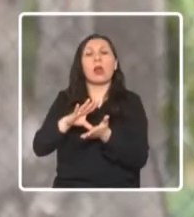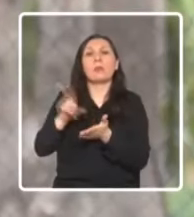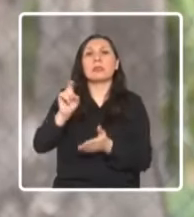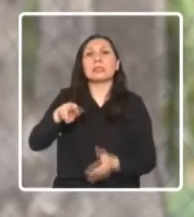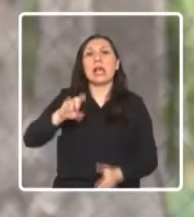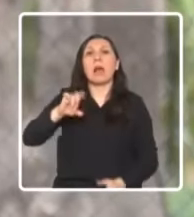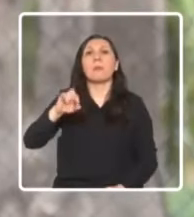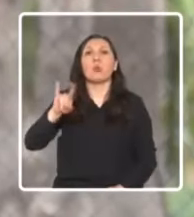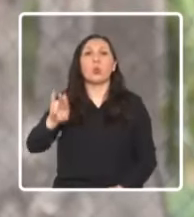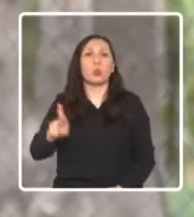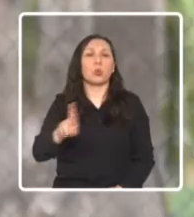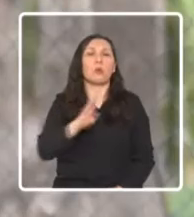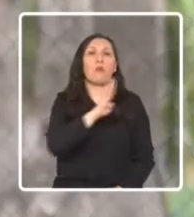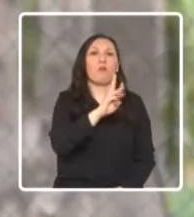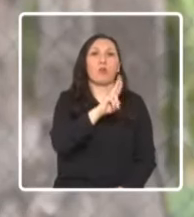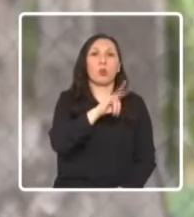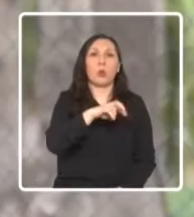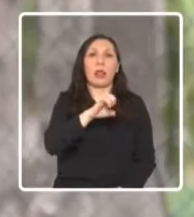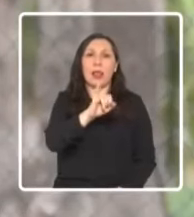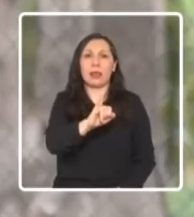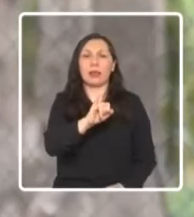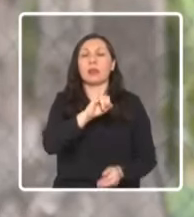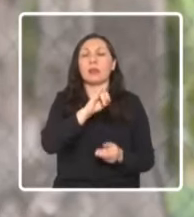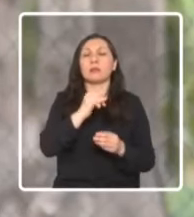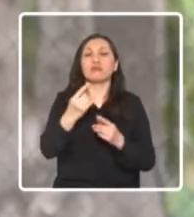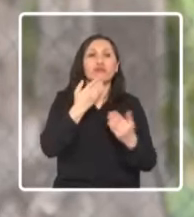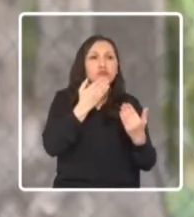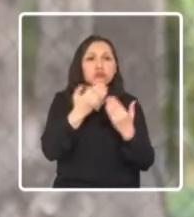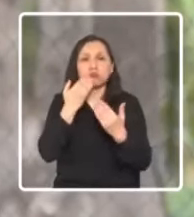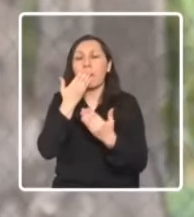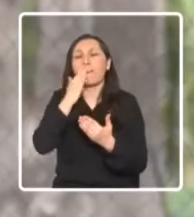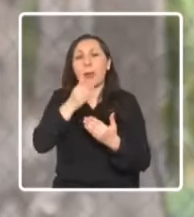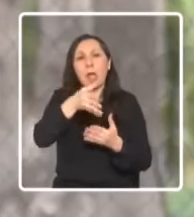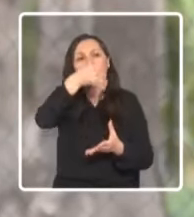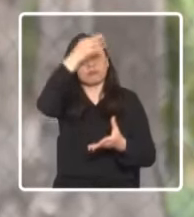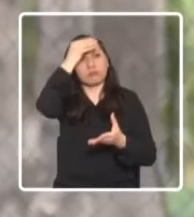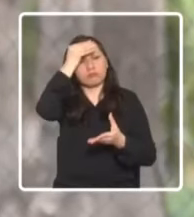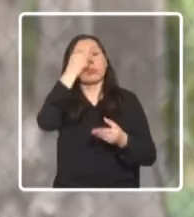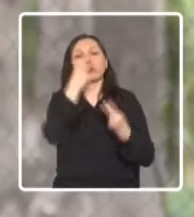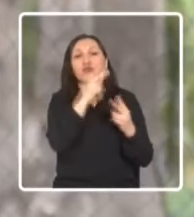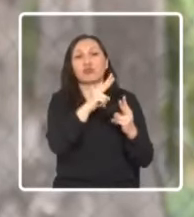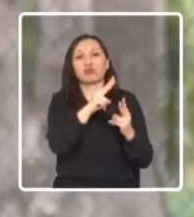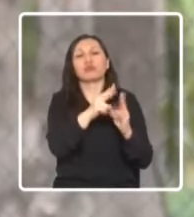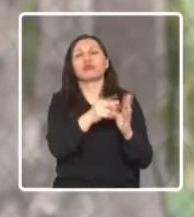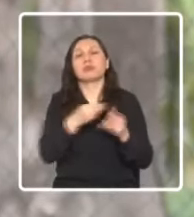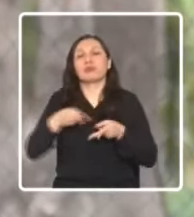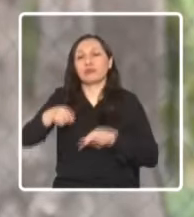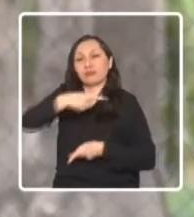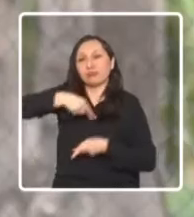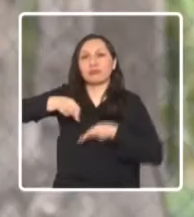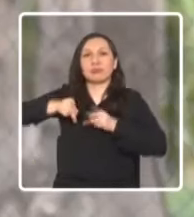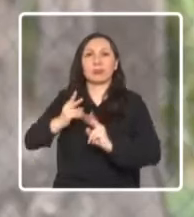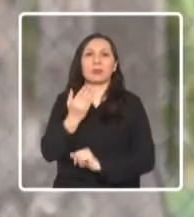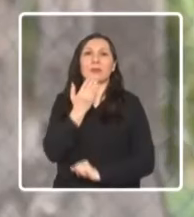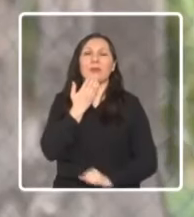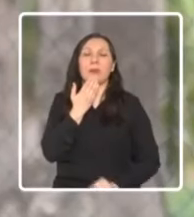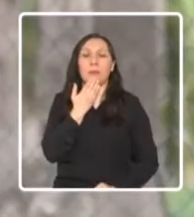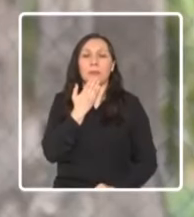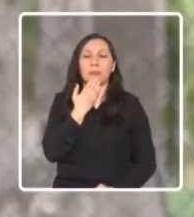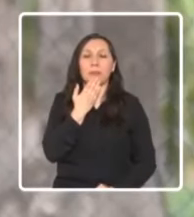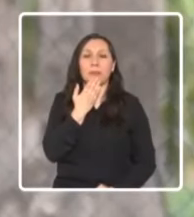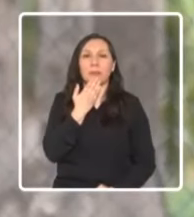Singapur. Está hablando de su gira, recordemos, estuvo la cumbre de la PEC en Lima y después invitado a la cumbre del G20 en el Río de Janeiro. De eso está hablando hasta ahora el